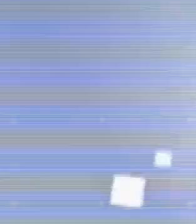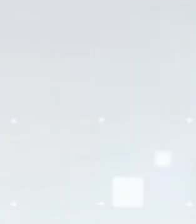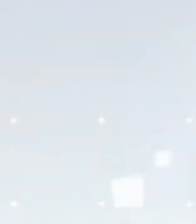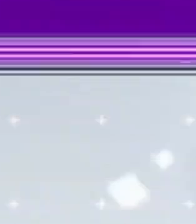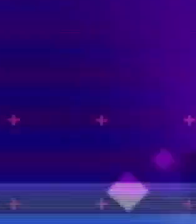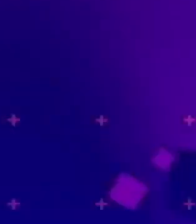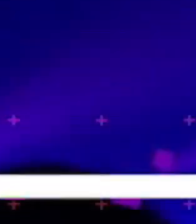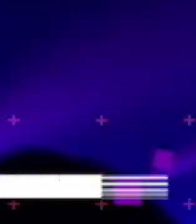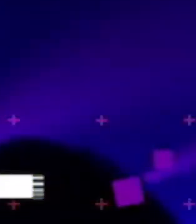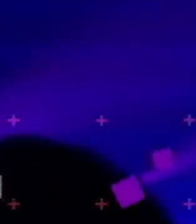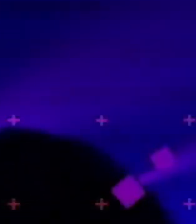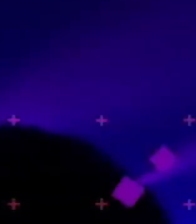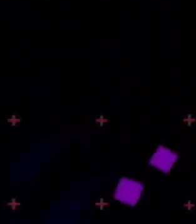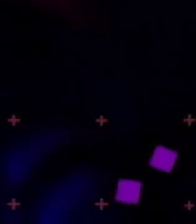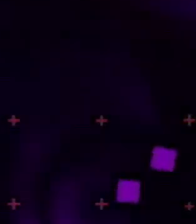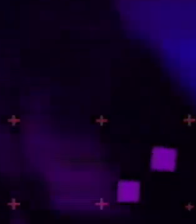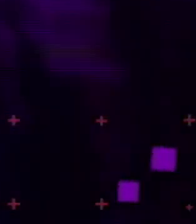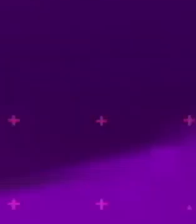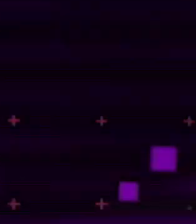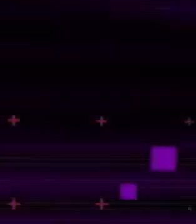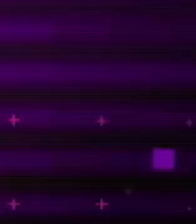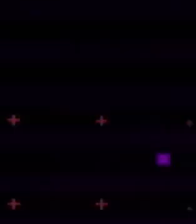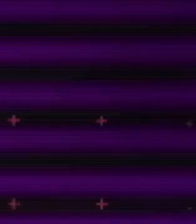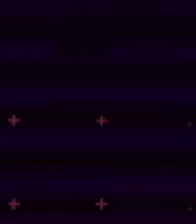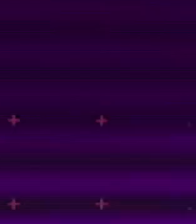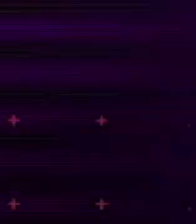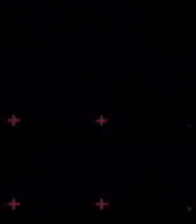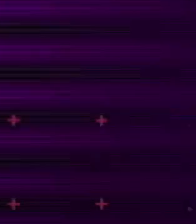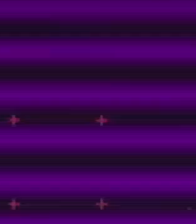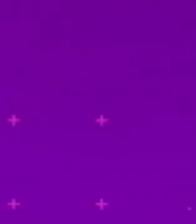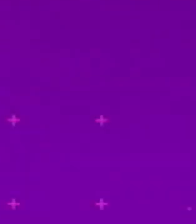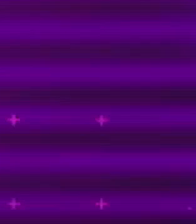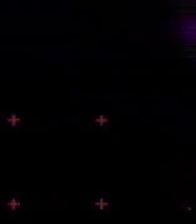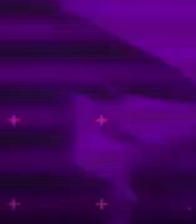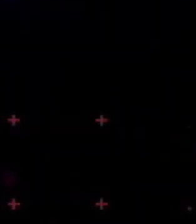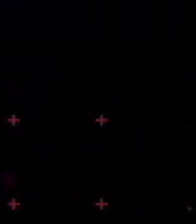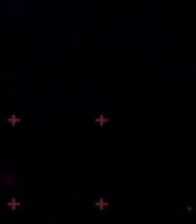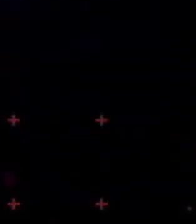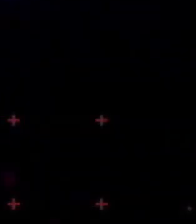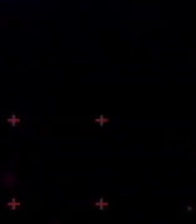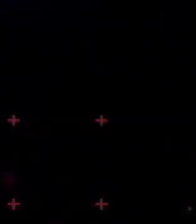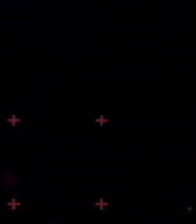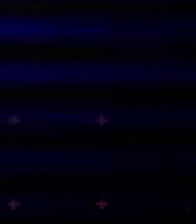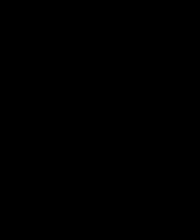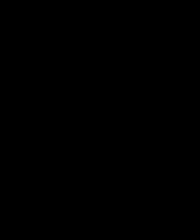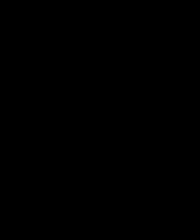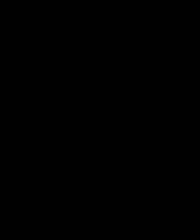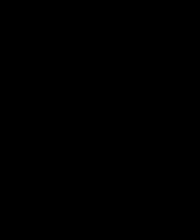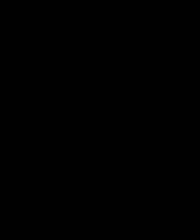a las 11 de la noche, aquí en 13, Costa Rica Televisión.